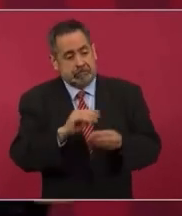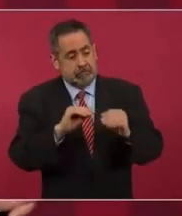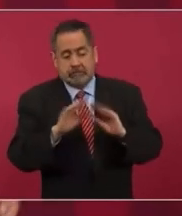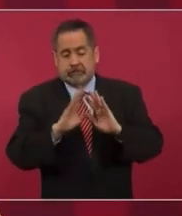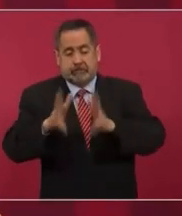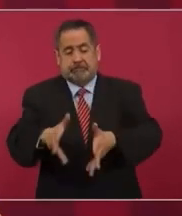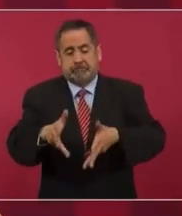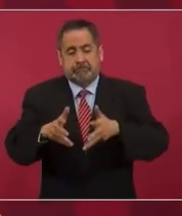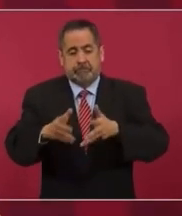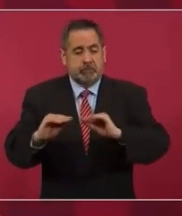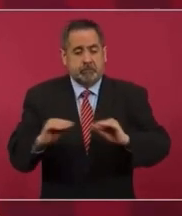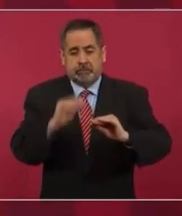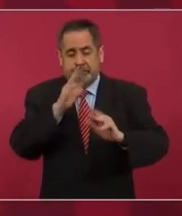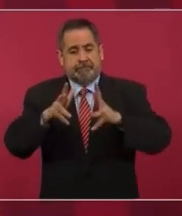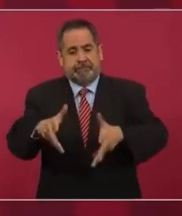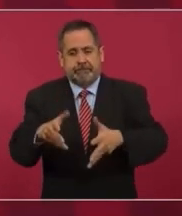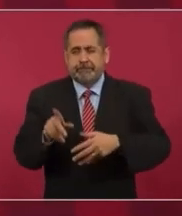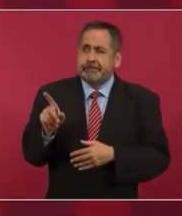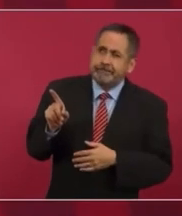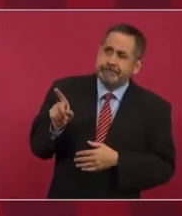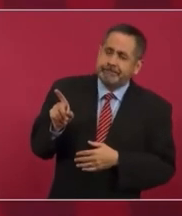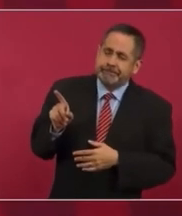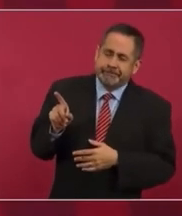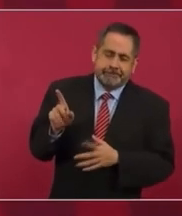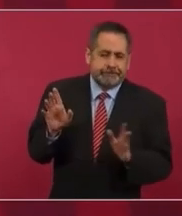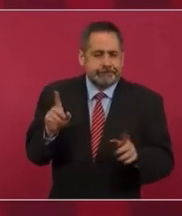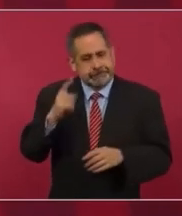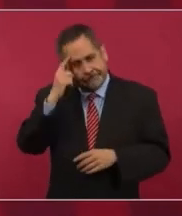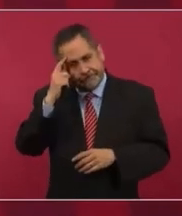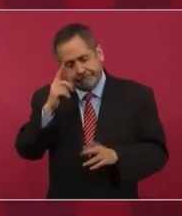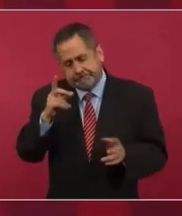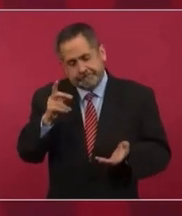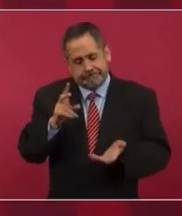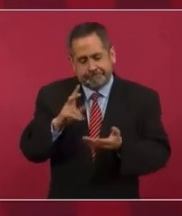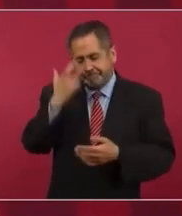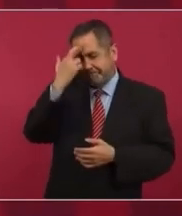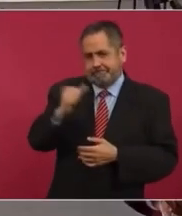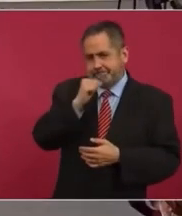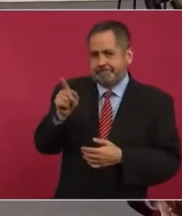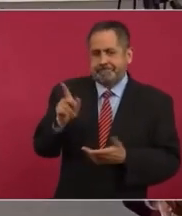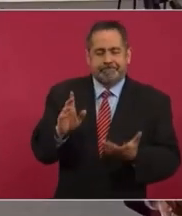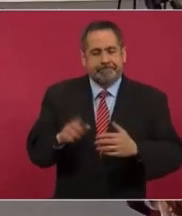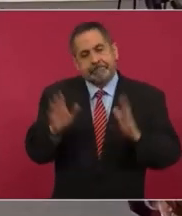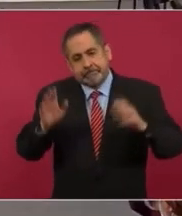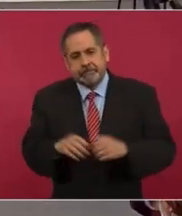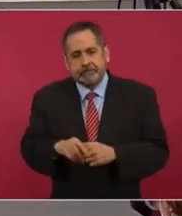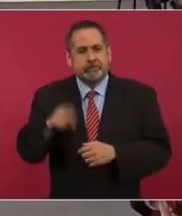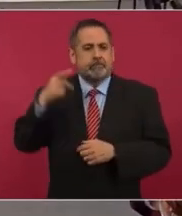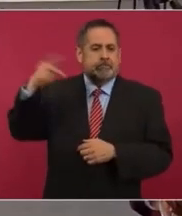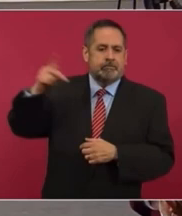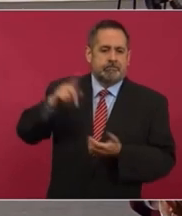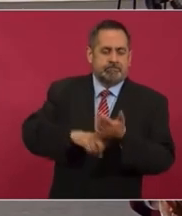mover, y consideramos que no es válido. Lo que pasa es que se